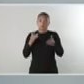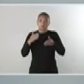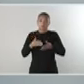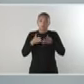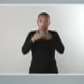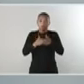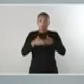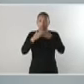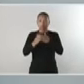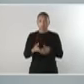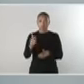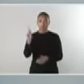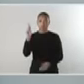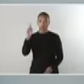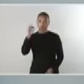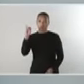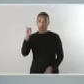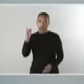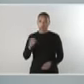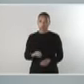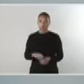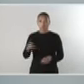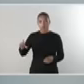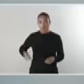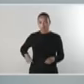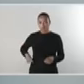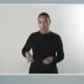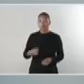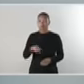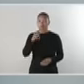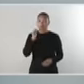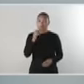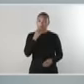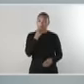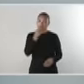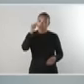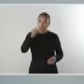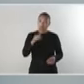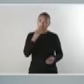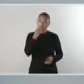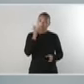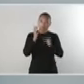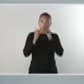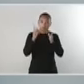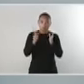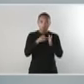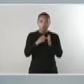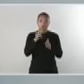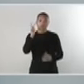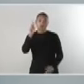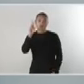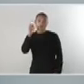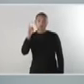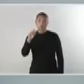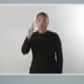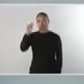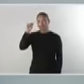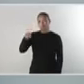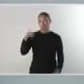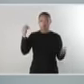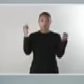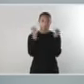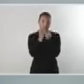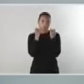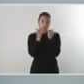por eso desde aquí vuelvo a comentar mi pri ni pan son lo mismo son los